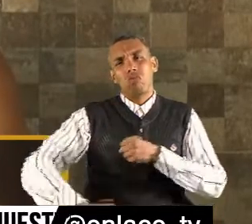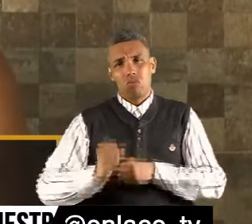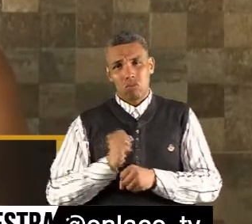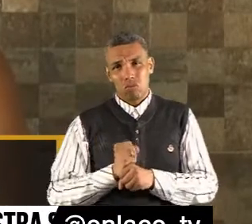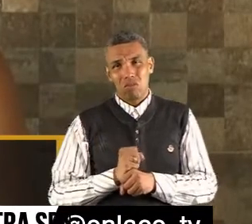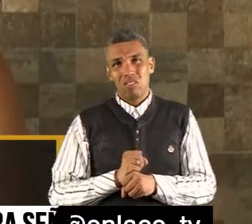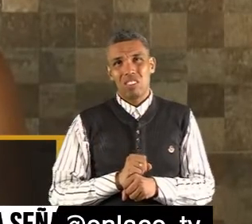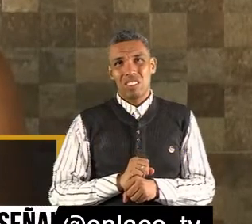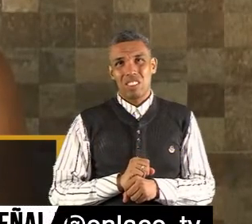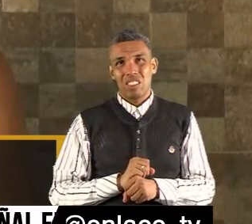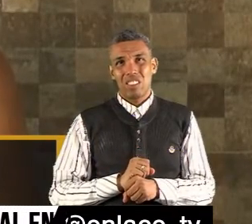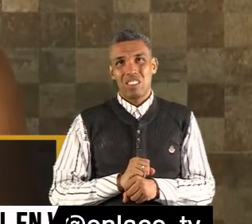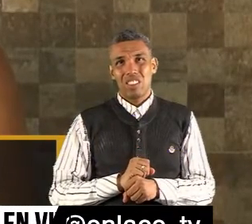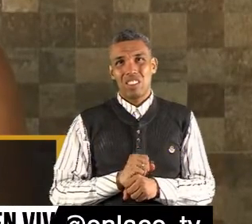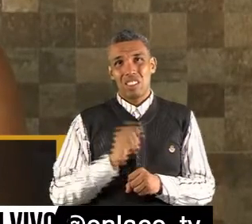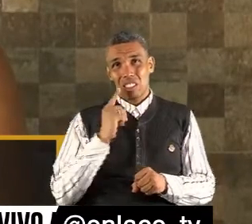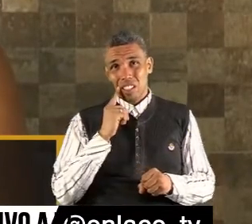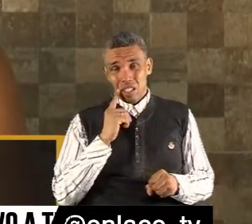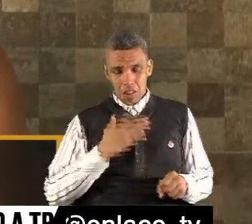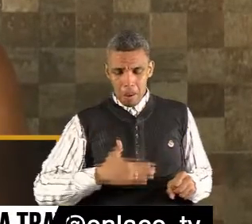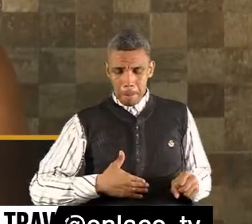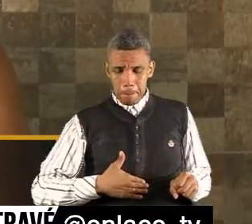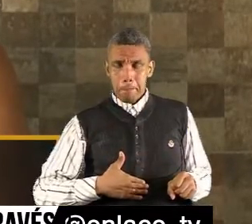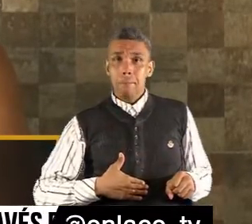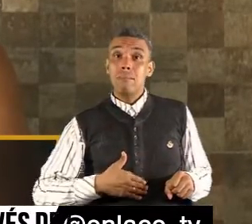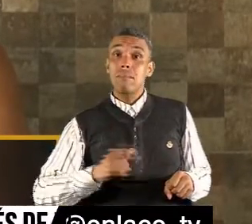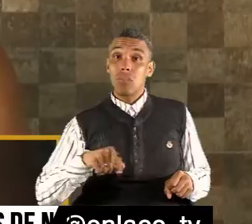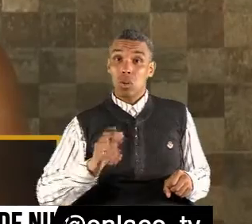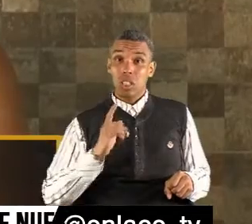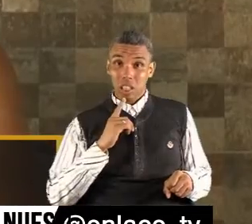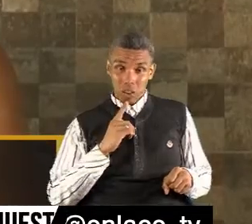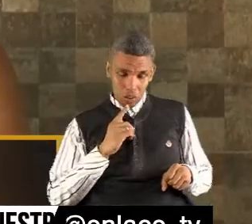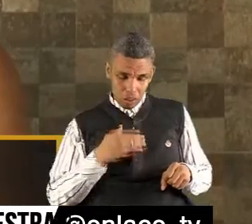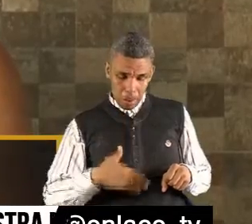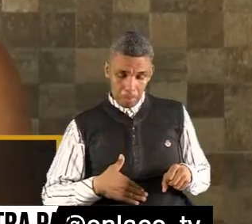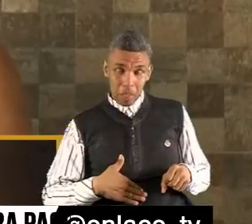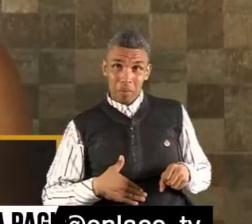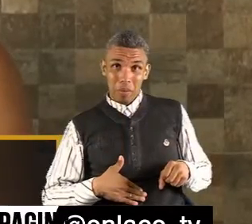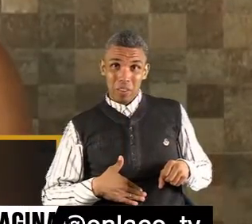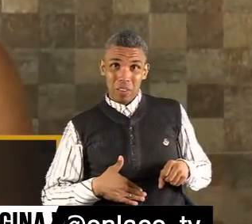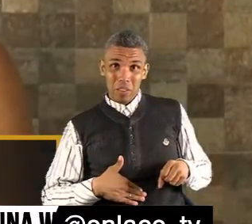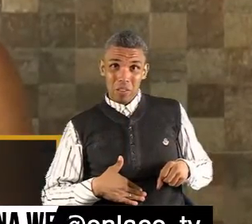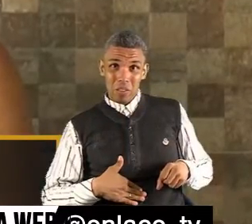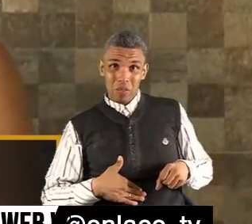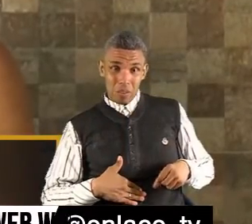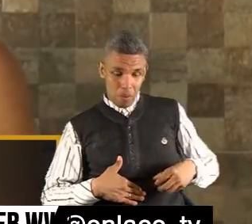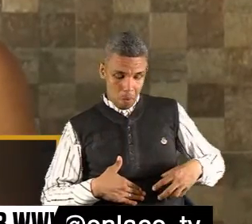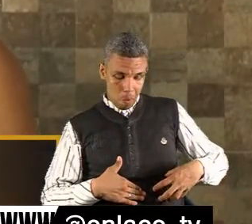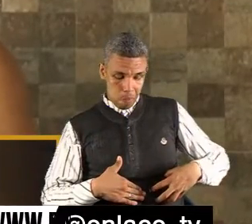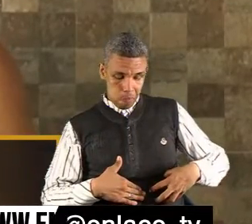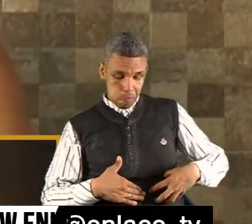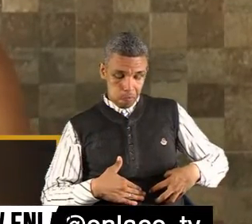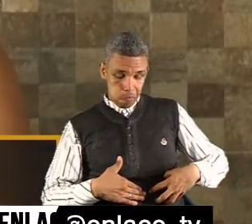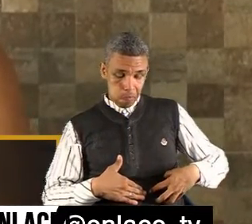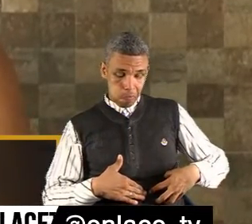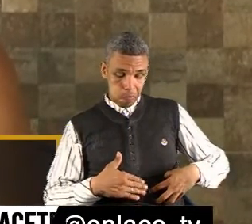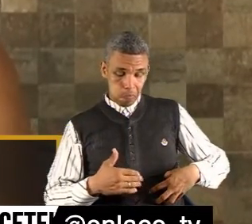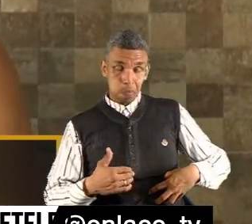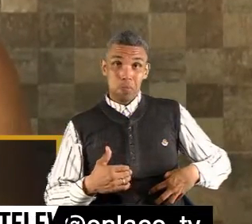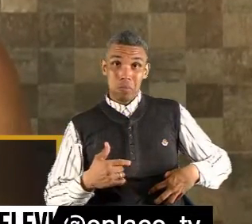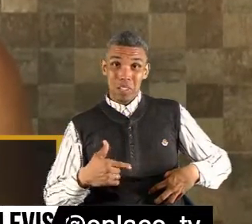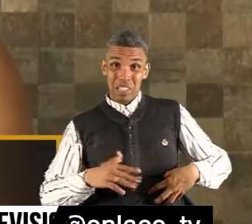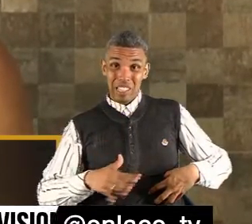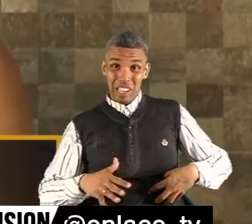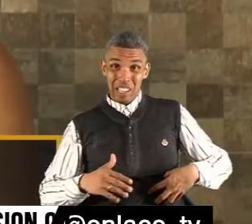parte derecha del estómago y ese tumor ya me cogió el riñón derecho